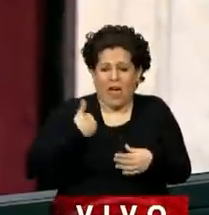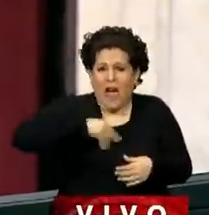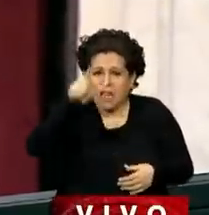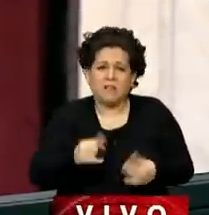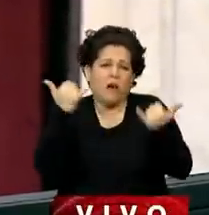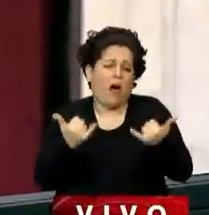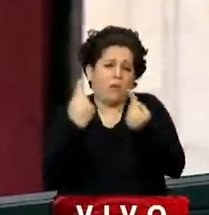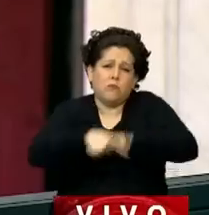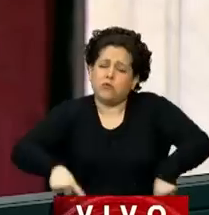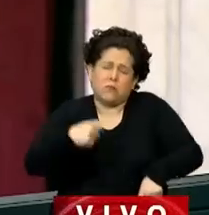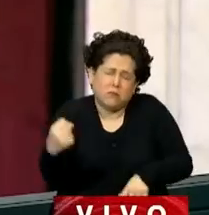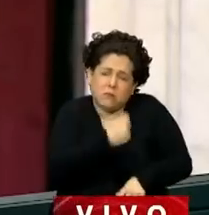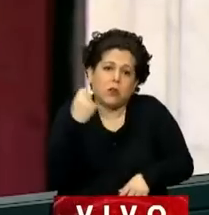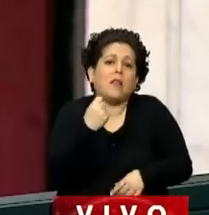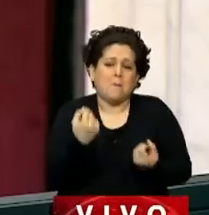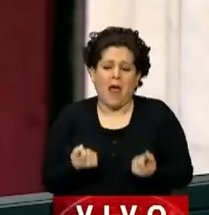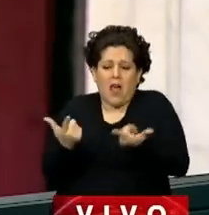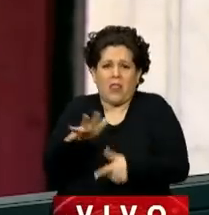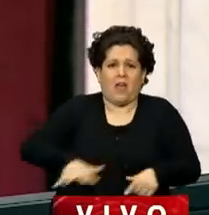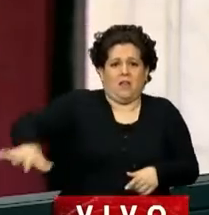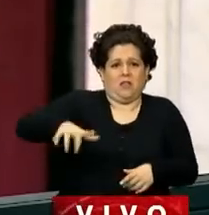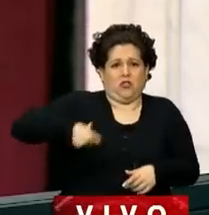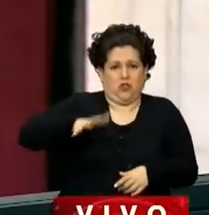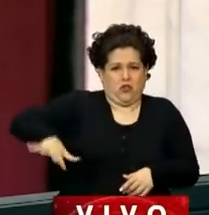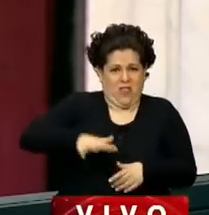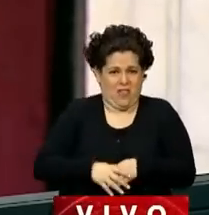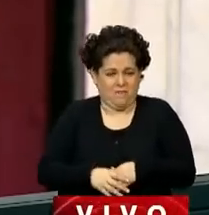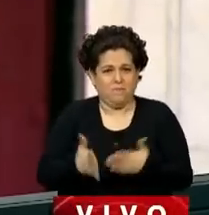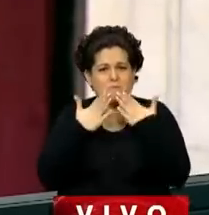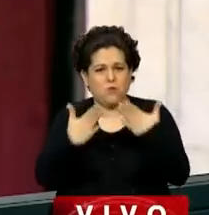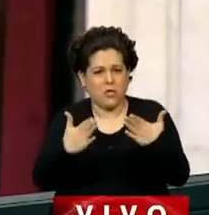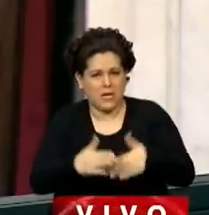que tiene que transformarla en riqueza para su sociedad. Muchas gracias.